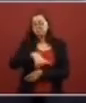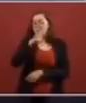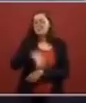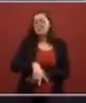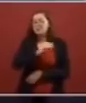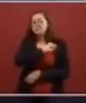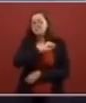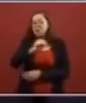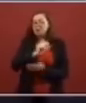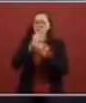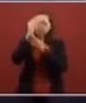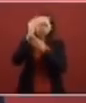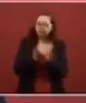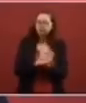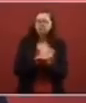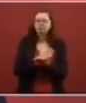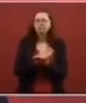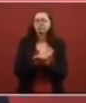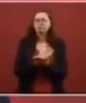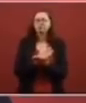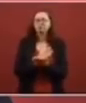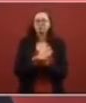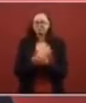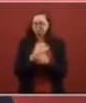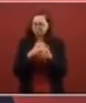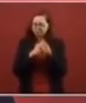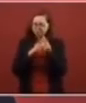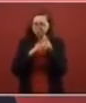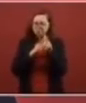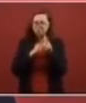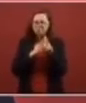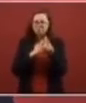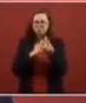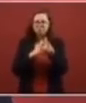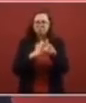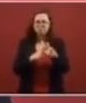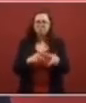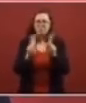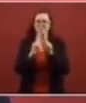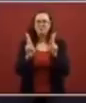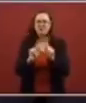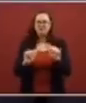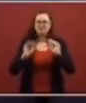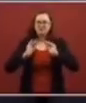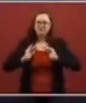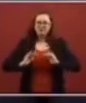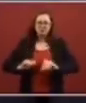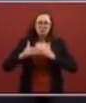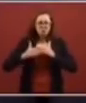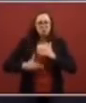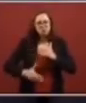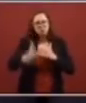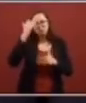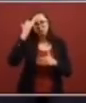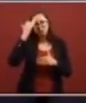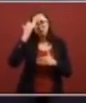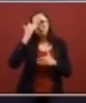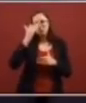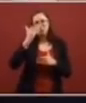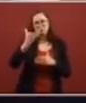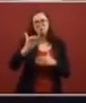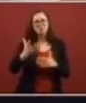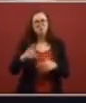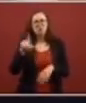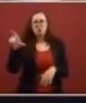delictiva. Y se mantuvo durante mucho tiempo los gobiernos que yo